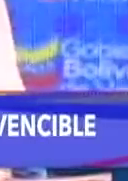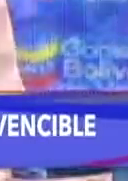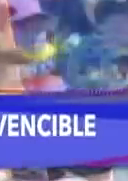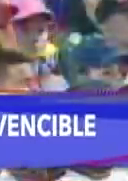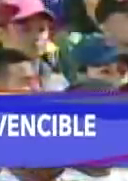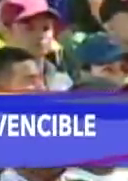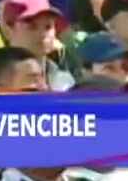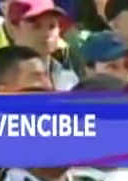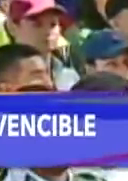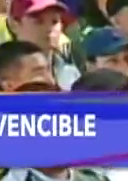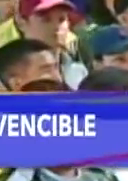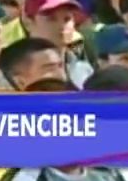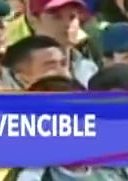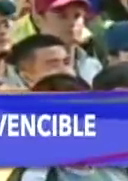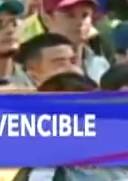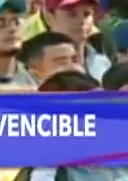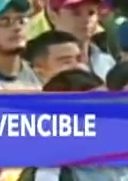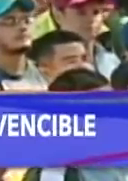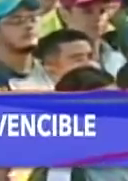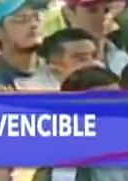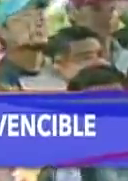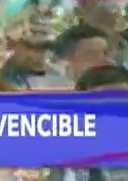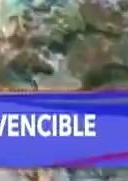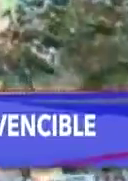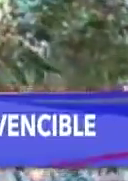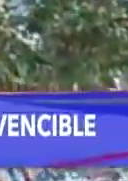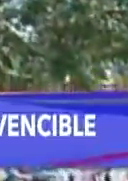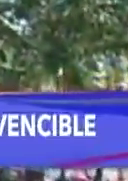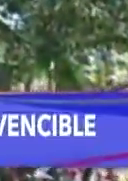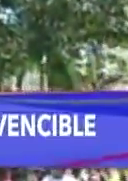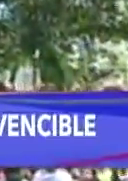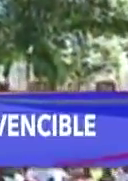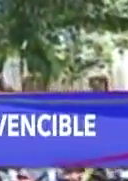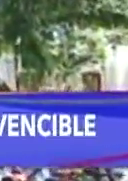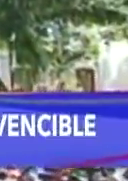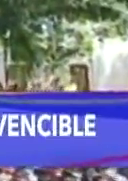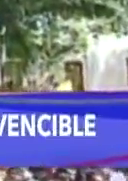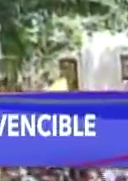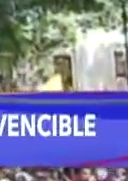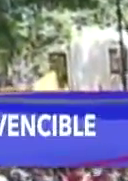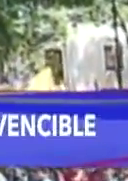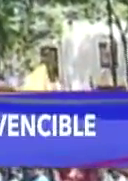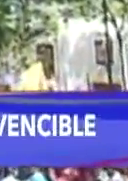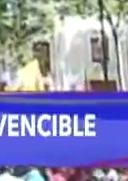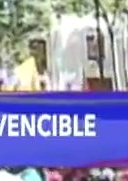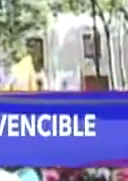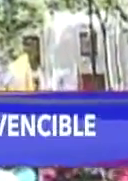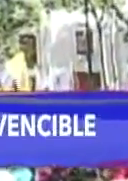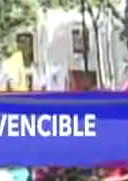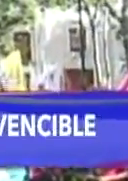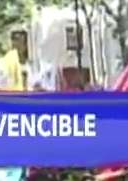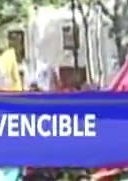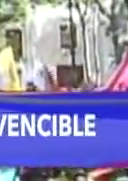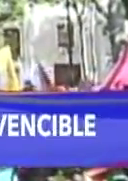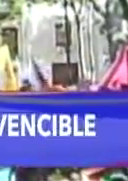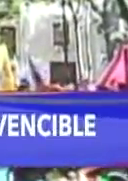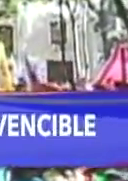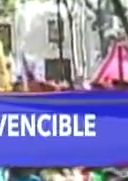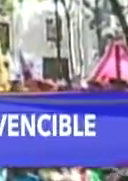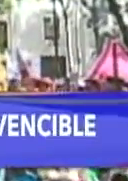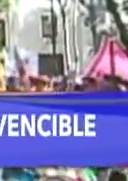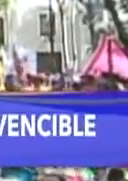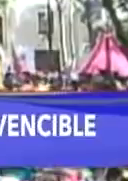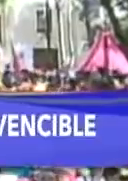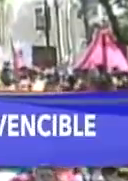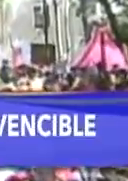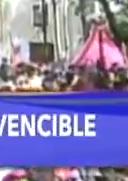Venezuela. Luego de esta inmensa movilización, un abrazo de felicitaciones. Aquí están,